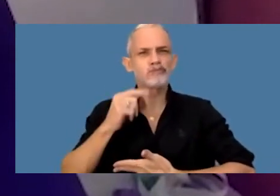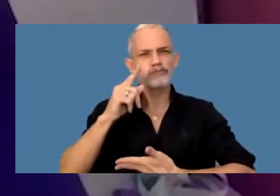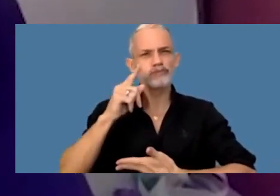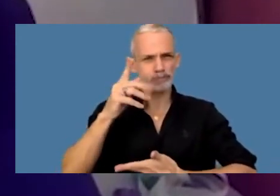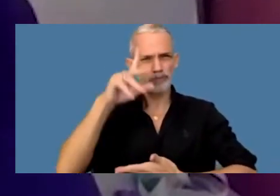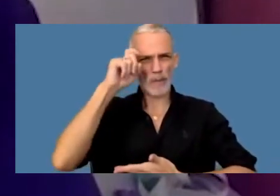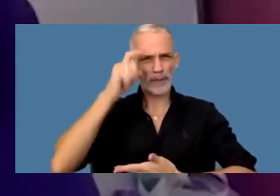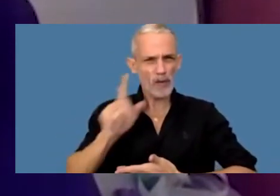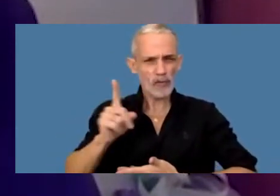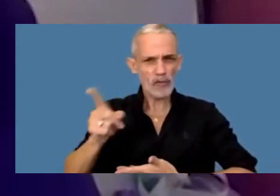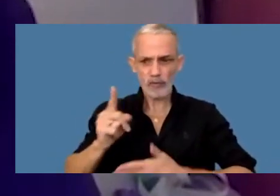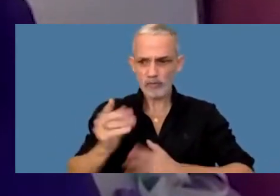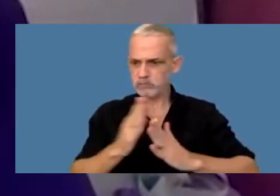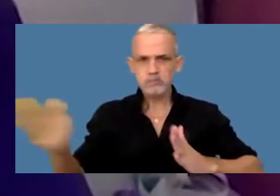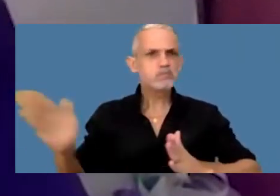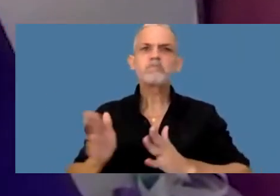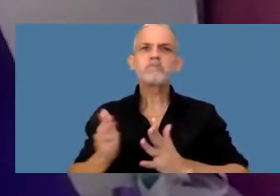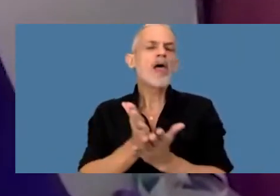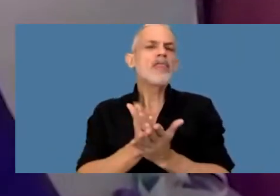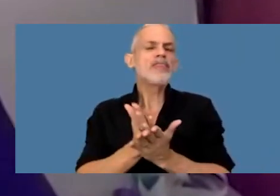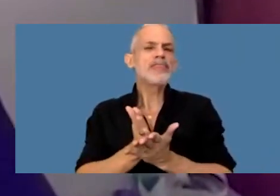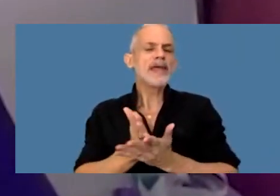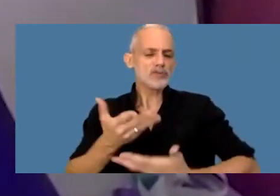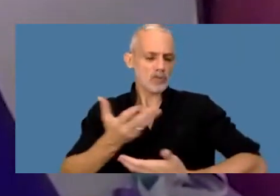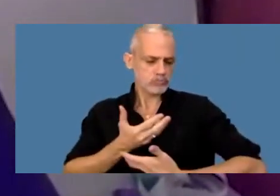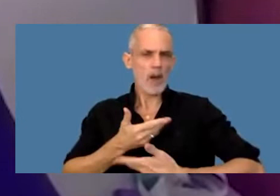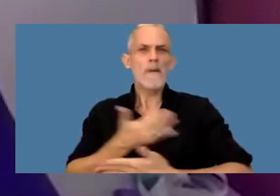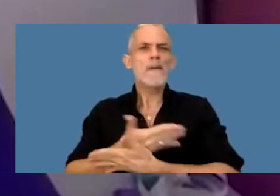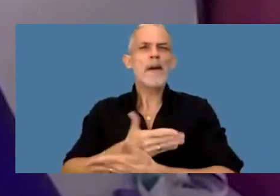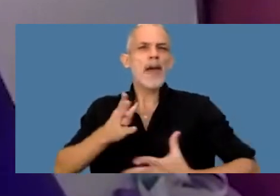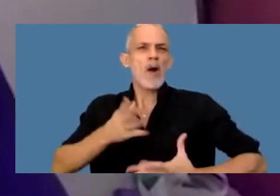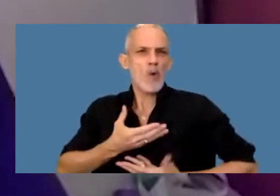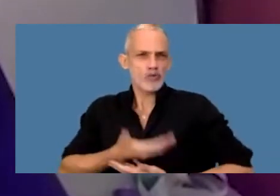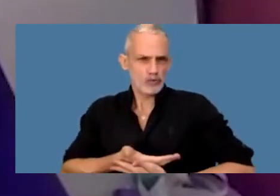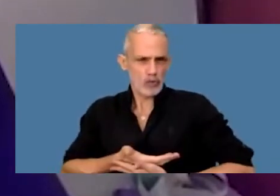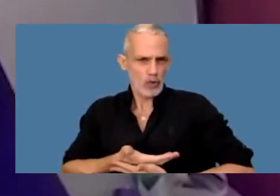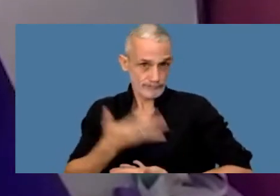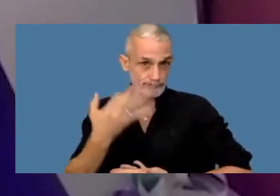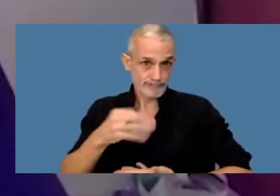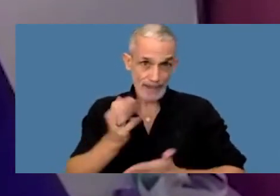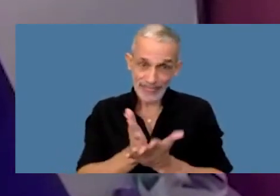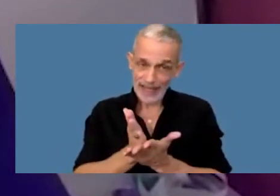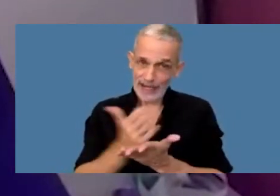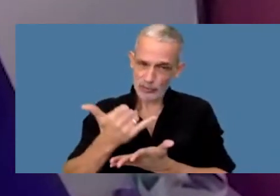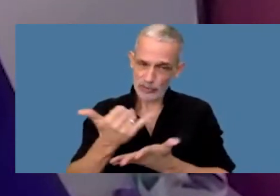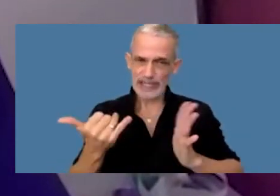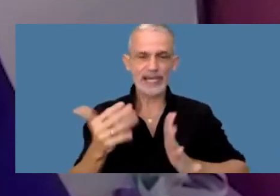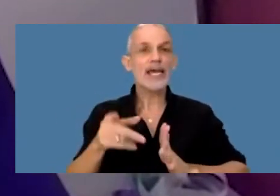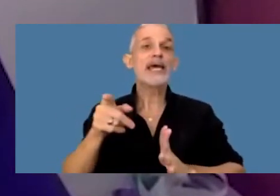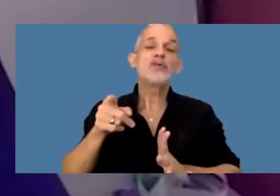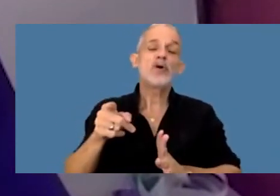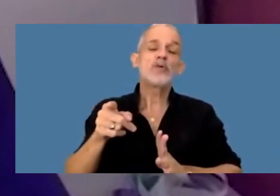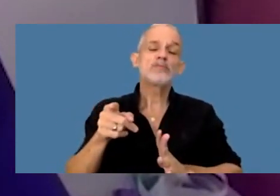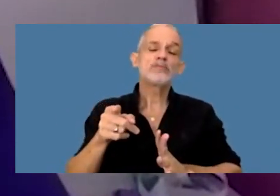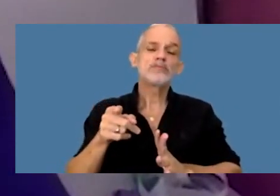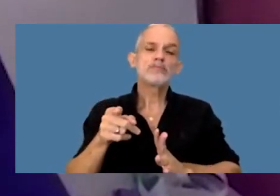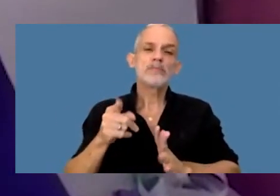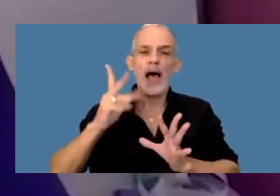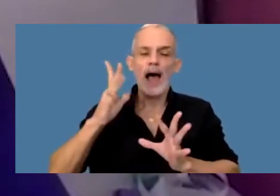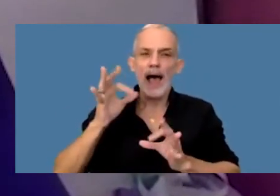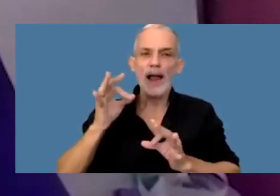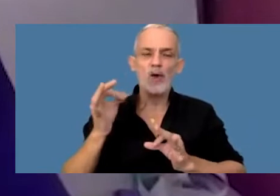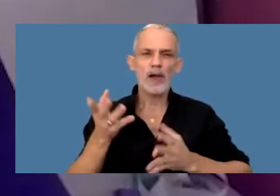tampoco tiene la institución la facultad de reemplazarle esa persona que la mujer decide que acompañe